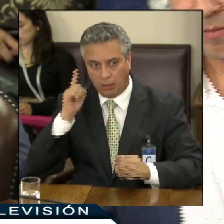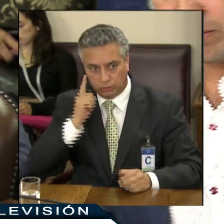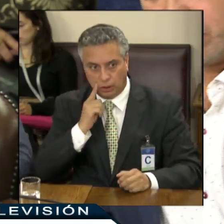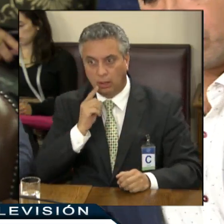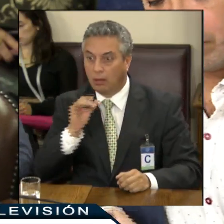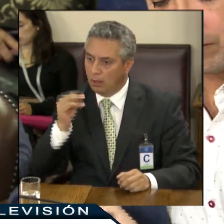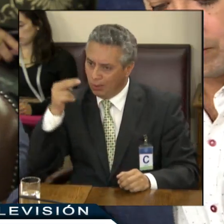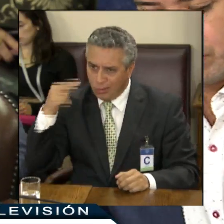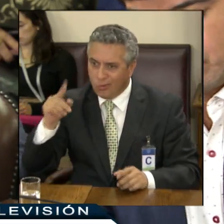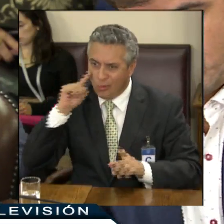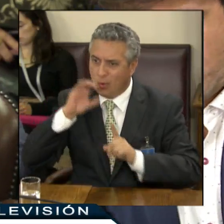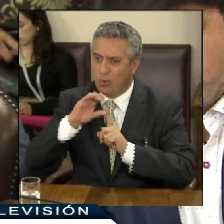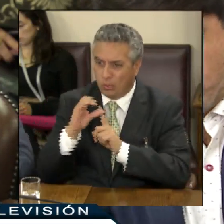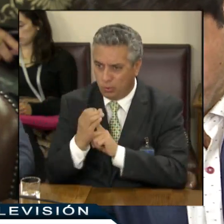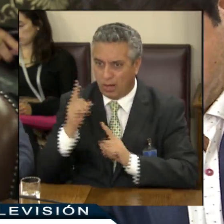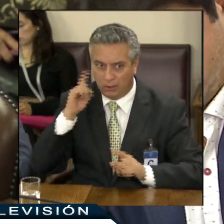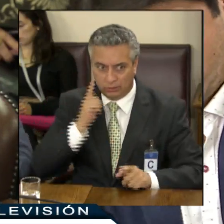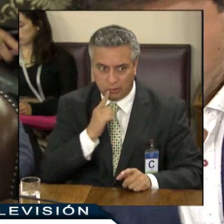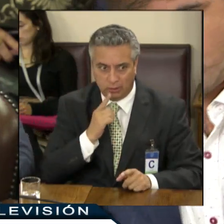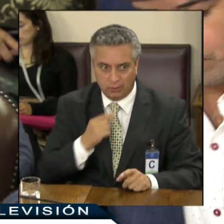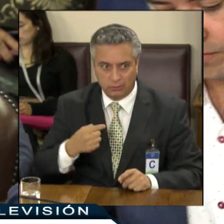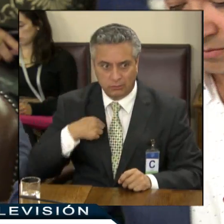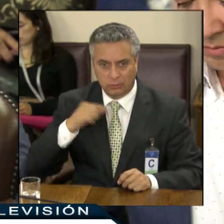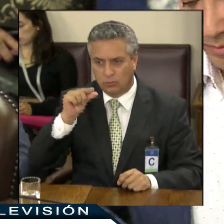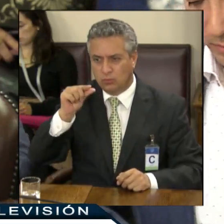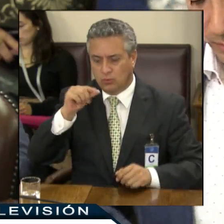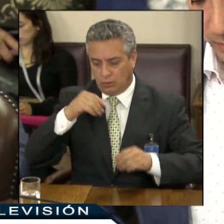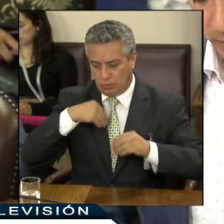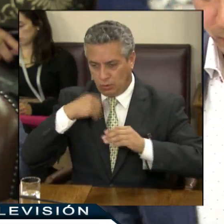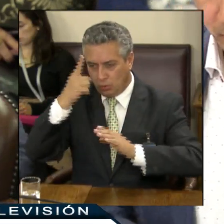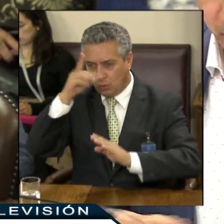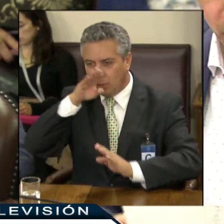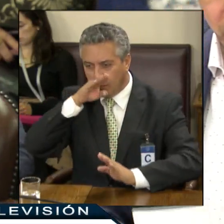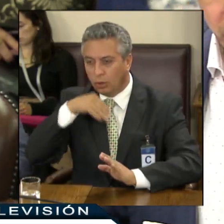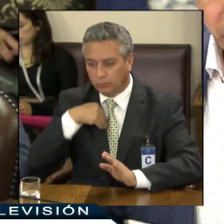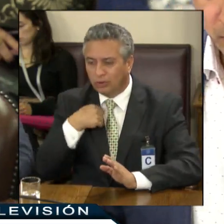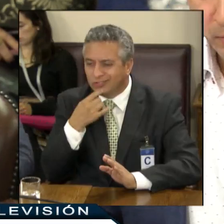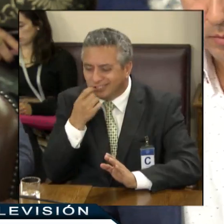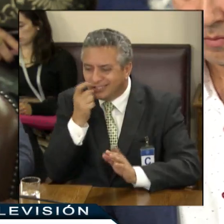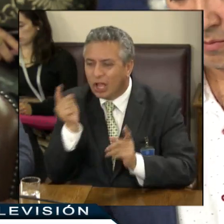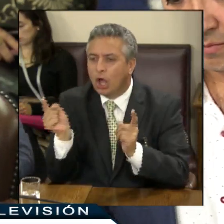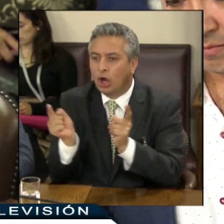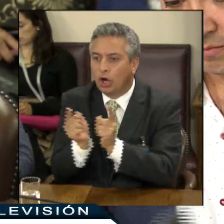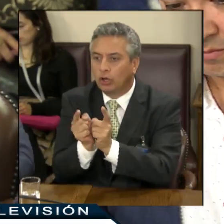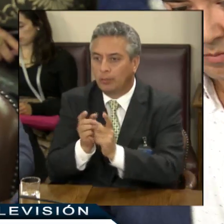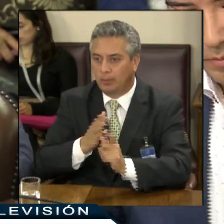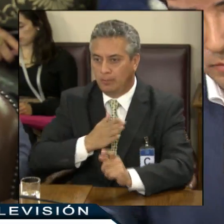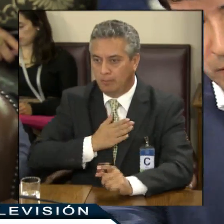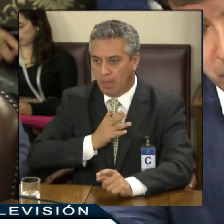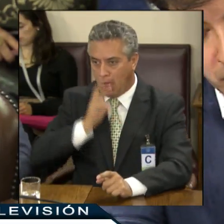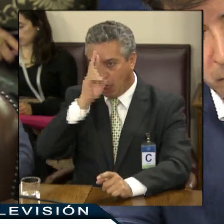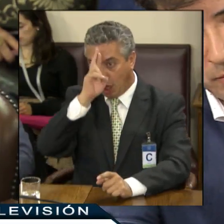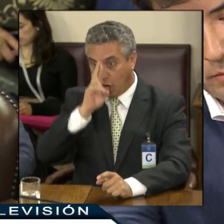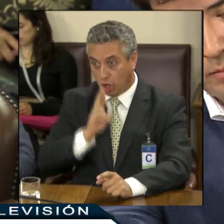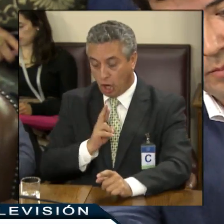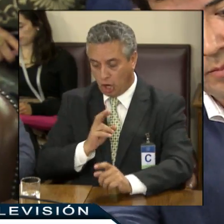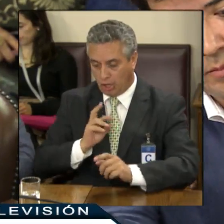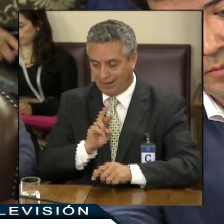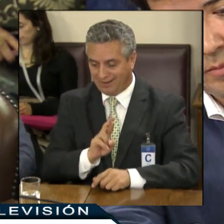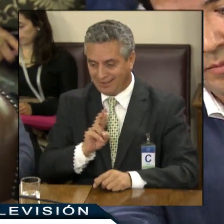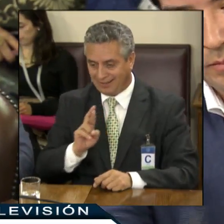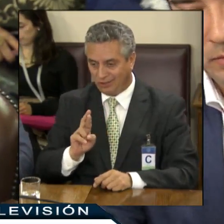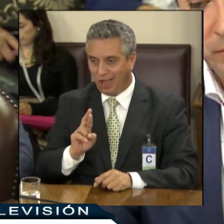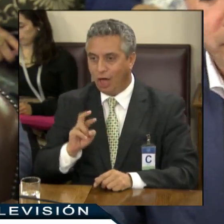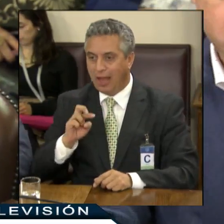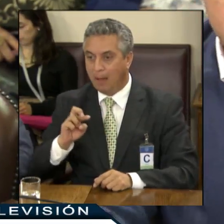la cultura sorda me voy a salir un un minuto por eso digo que es cortito de mi rol de relacionadora pública de la asociación